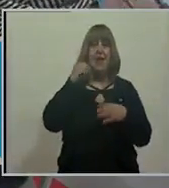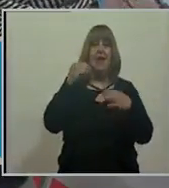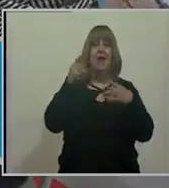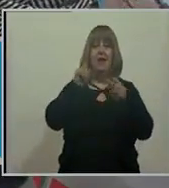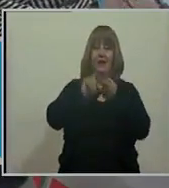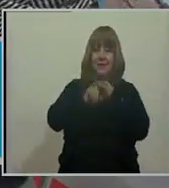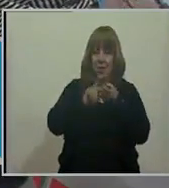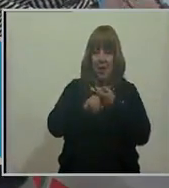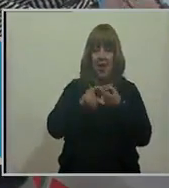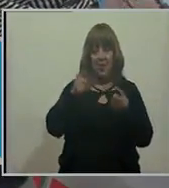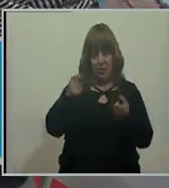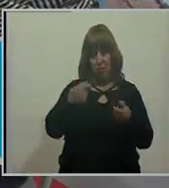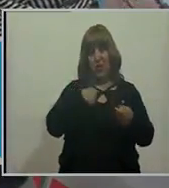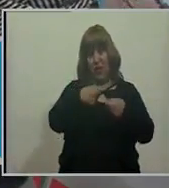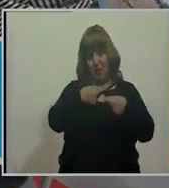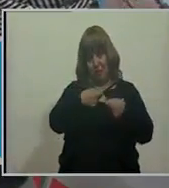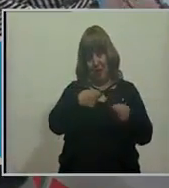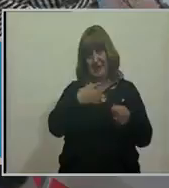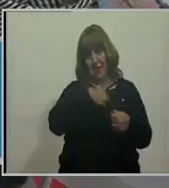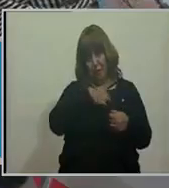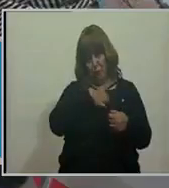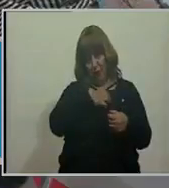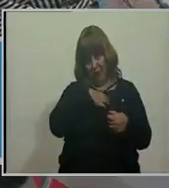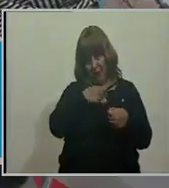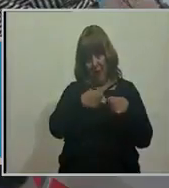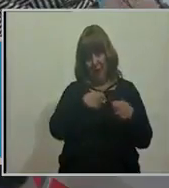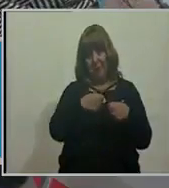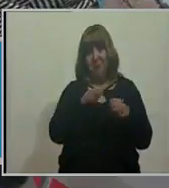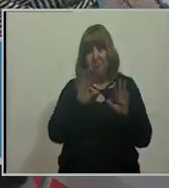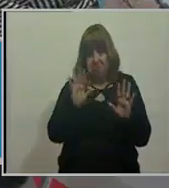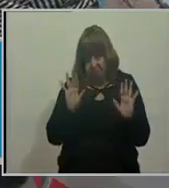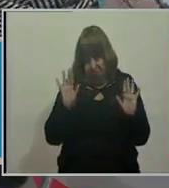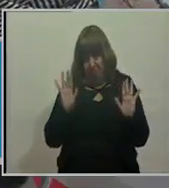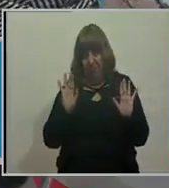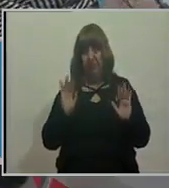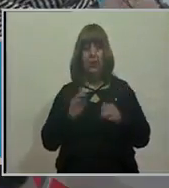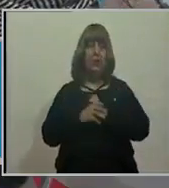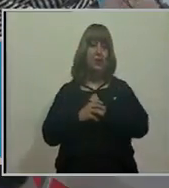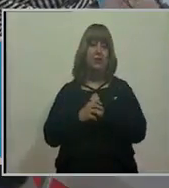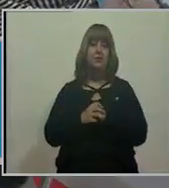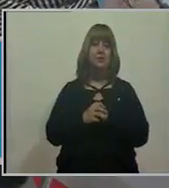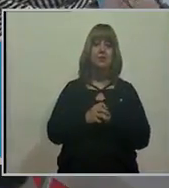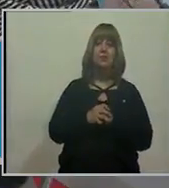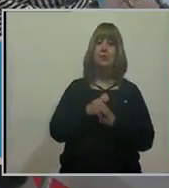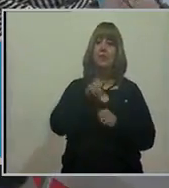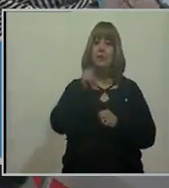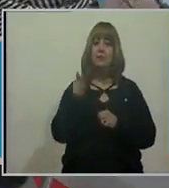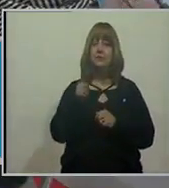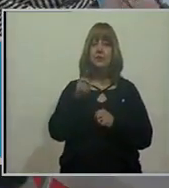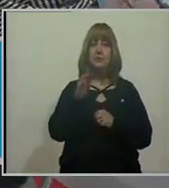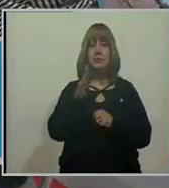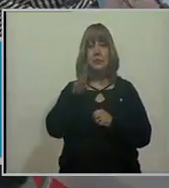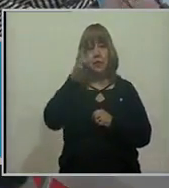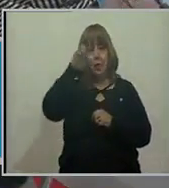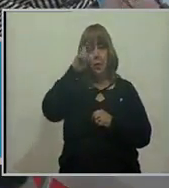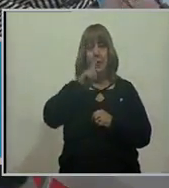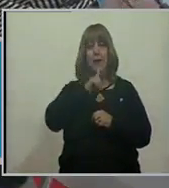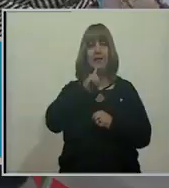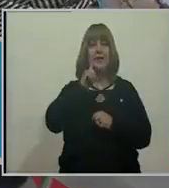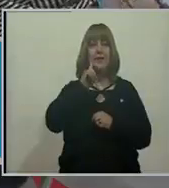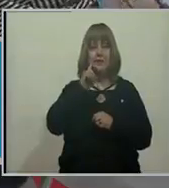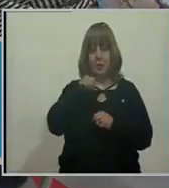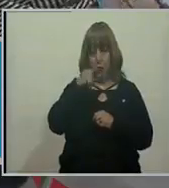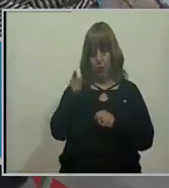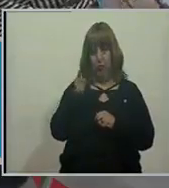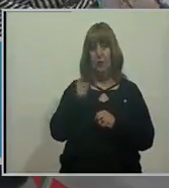llamar igual. Sí, es el, por tu el boca trabajo boca, y no por haber sido de, sí. Que es lo importante. Betty, anoche también charlábamos, y lo quiero compartir con